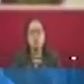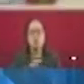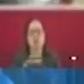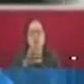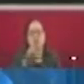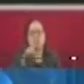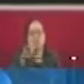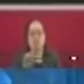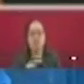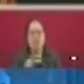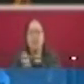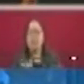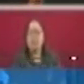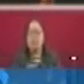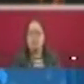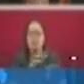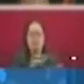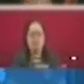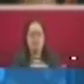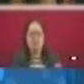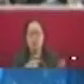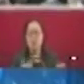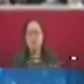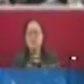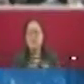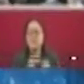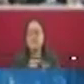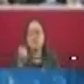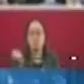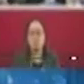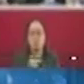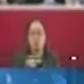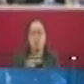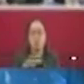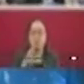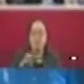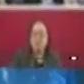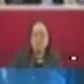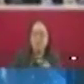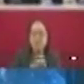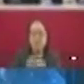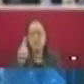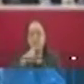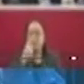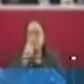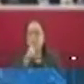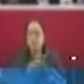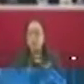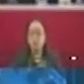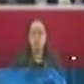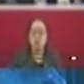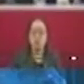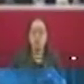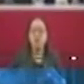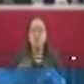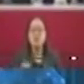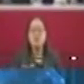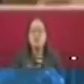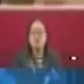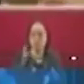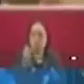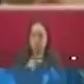Sí. En este caso, pues fue una decisión muy personal de un poder ajeno al